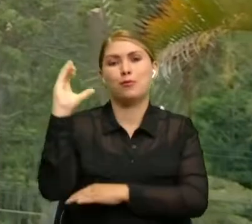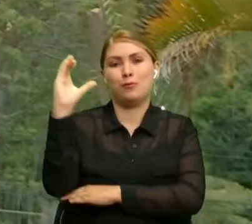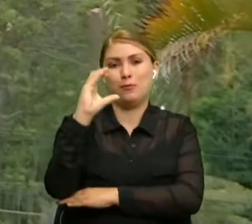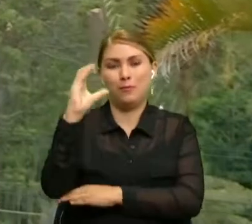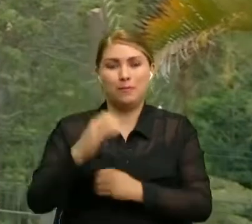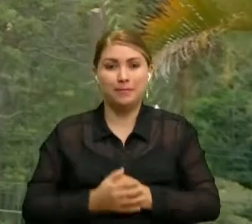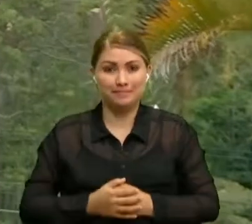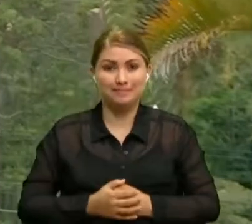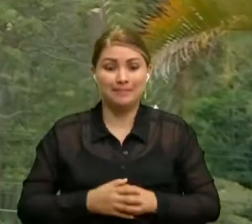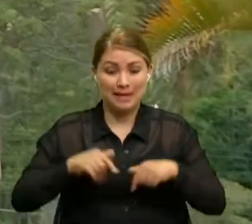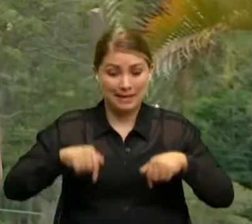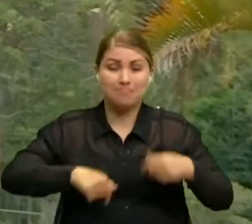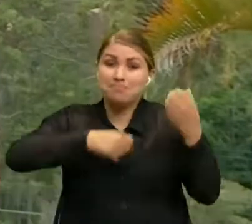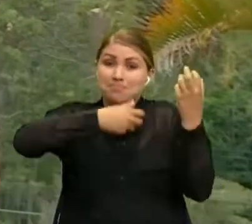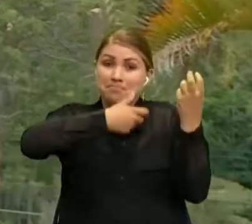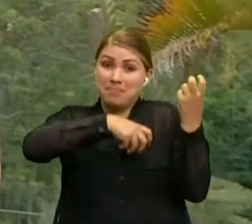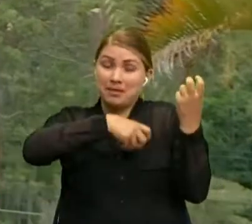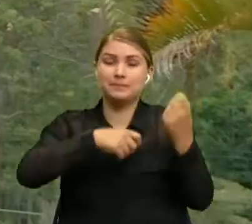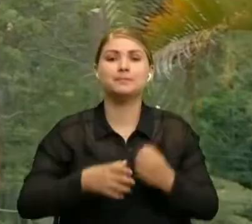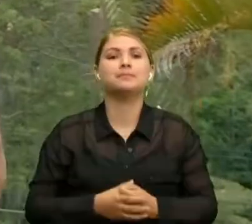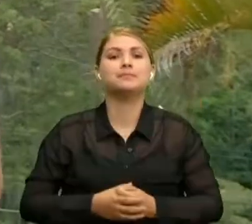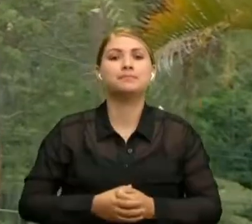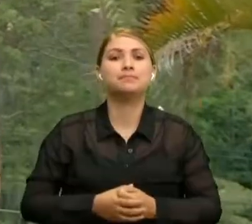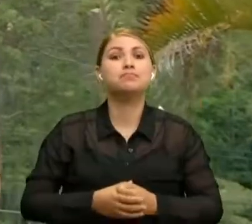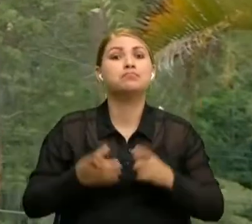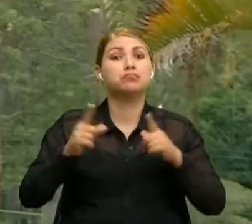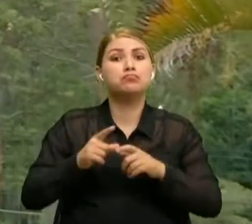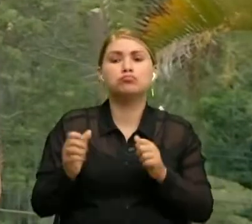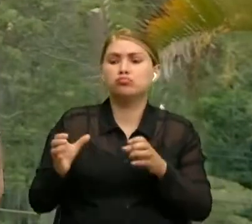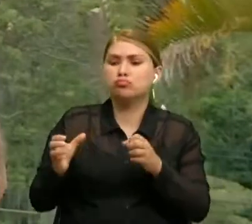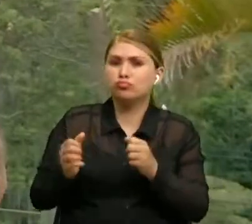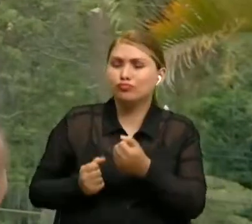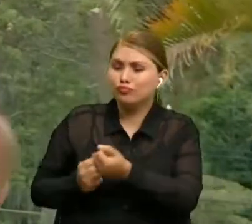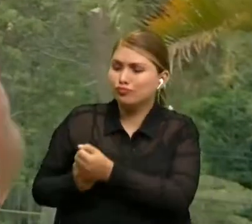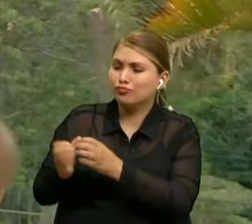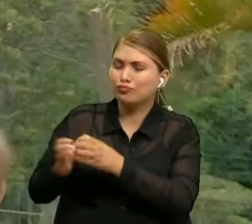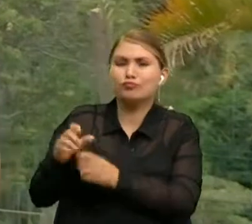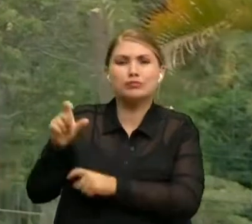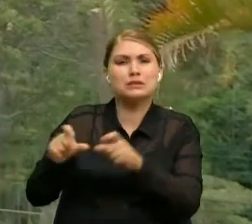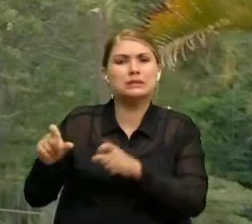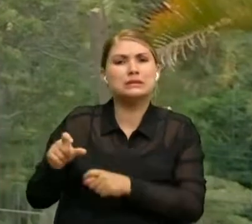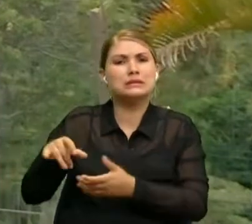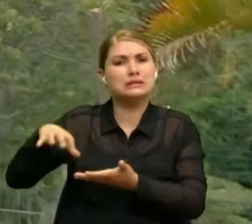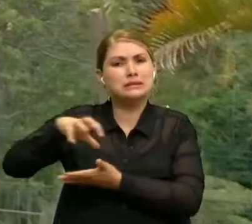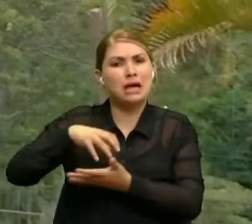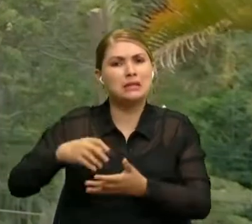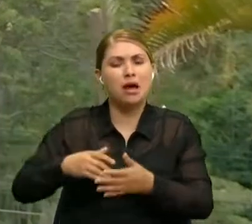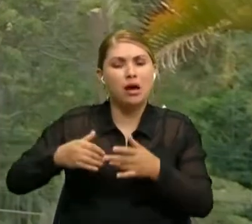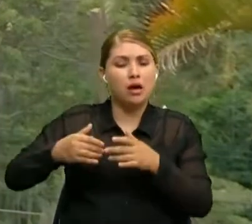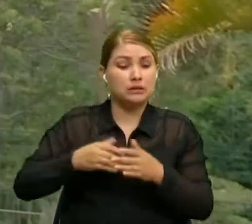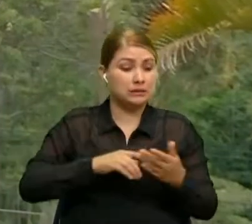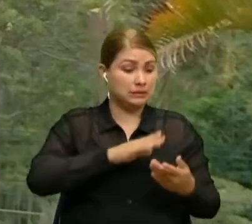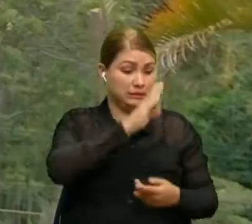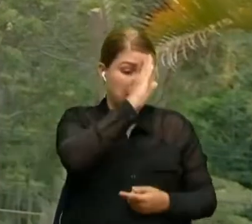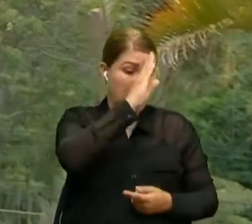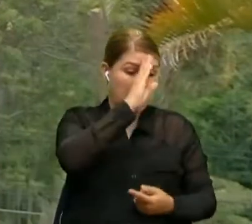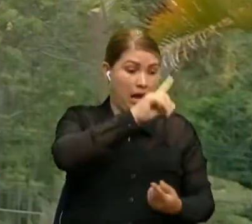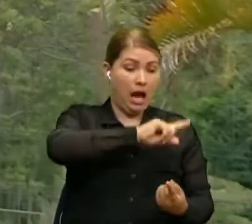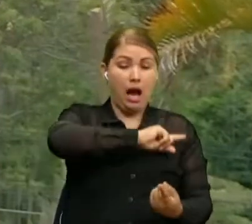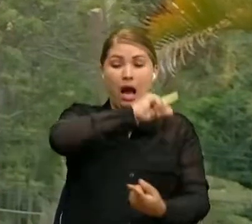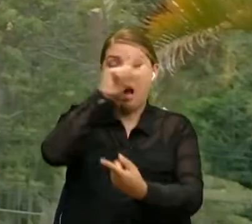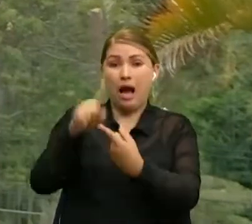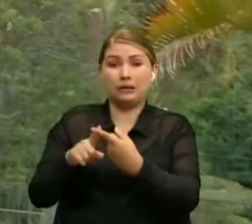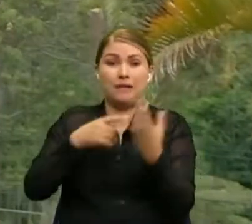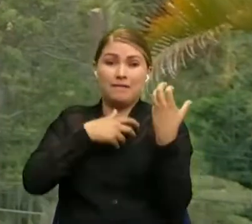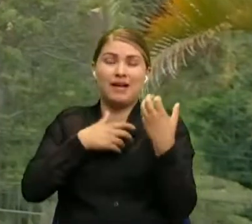colombiano acá en Vélez. Pero también acompañamos a los santandereanos, a aquellos que durante este recorrido desde San Gil hasta acá al municipio de Vélez